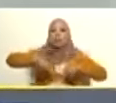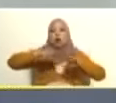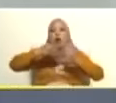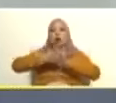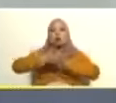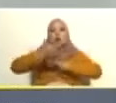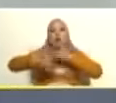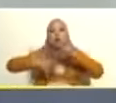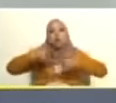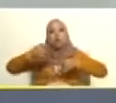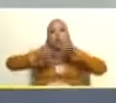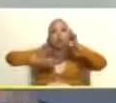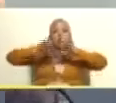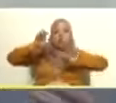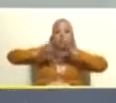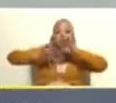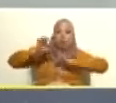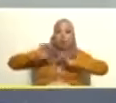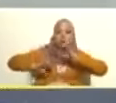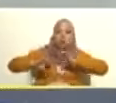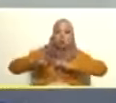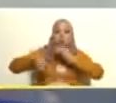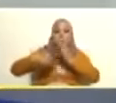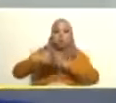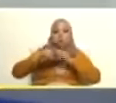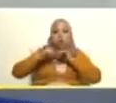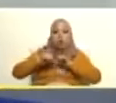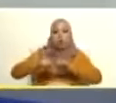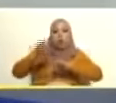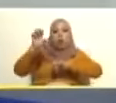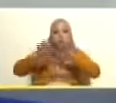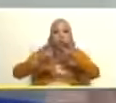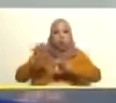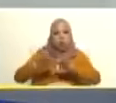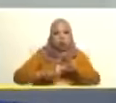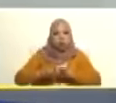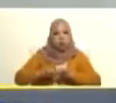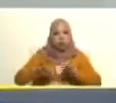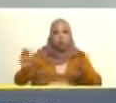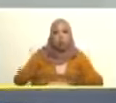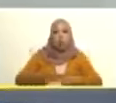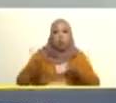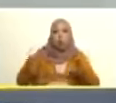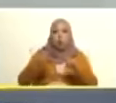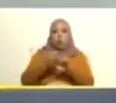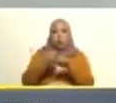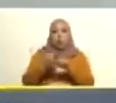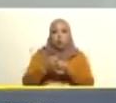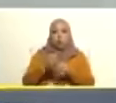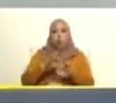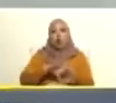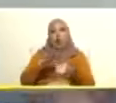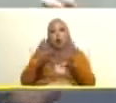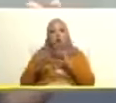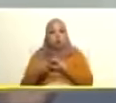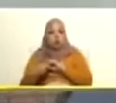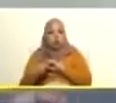haciendo las primeras evaluaciones para ir permanentemente evaluando progresivamente los cambios para